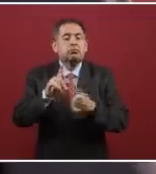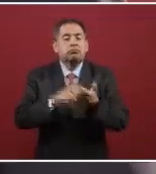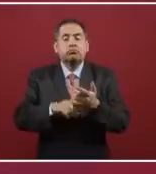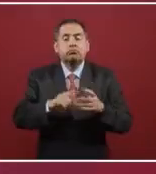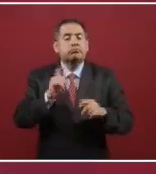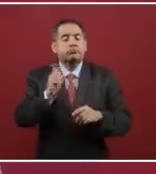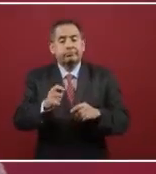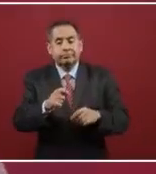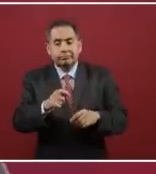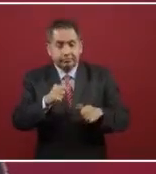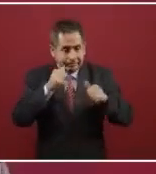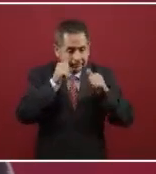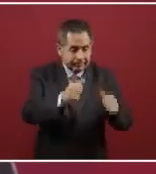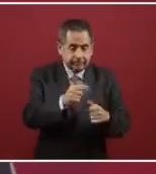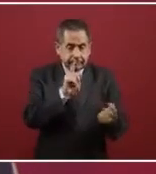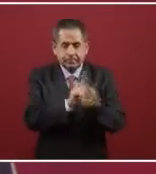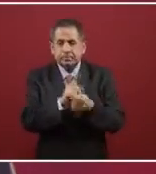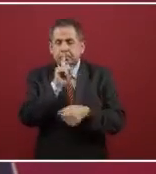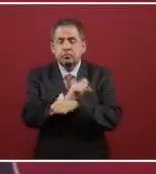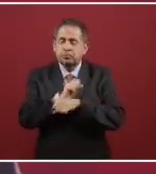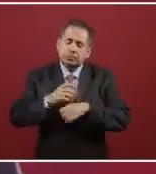el sistema de atención primaria